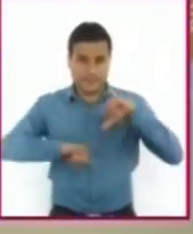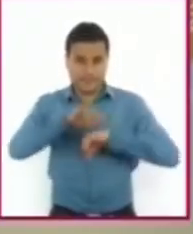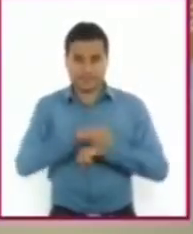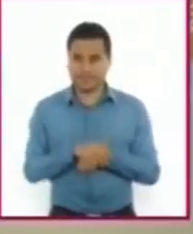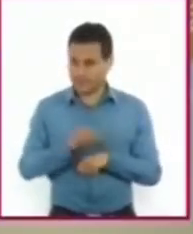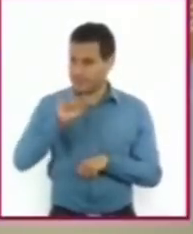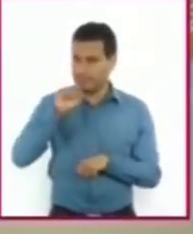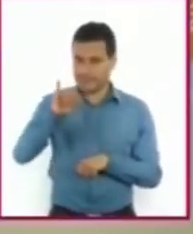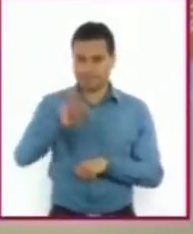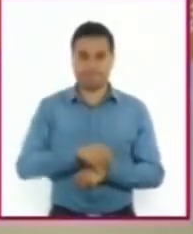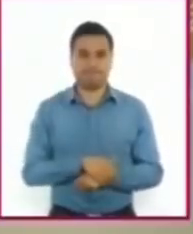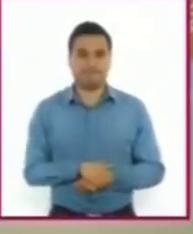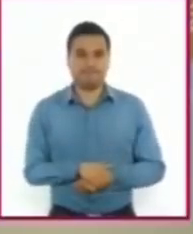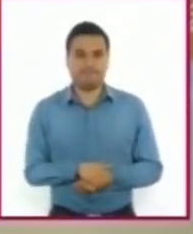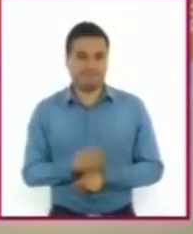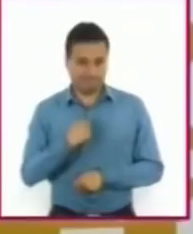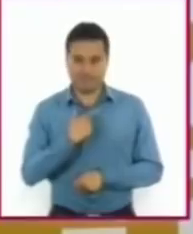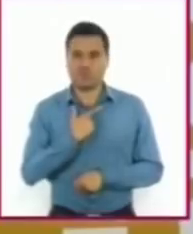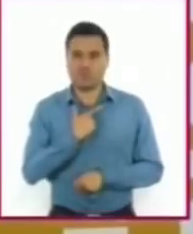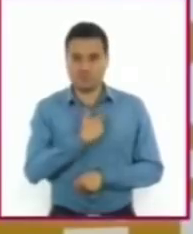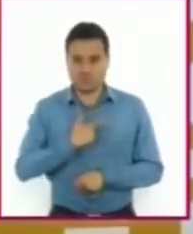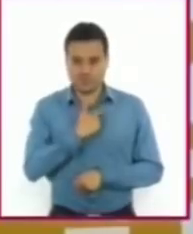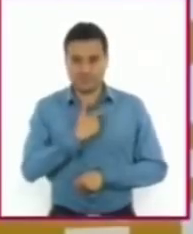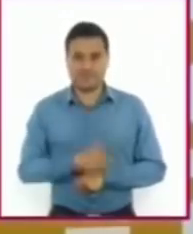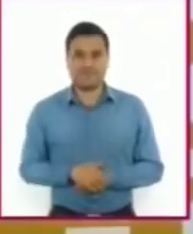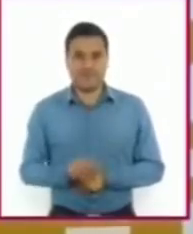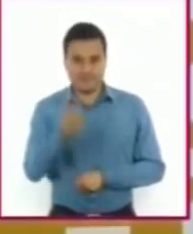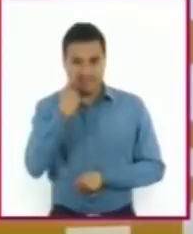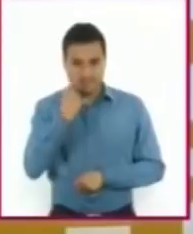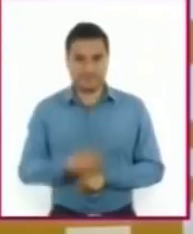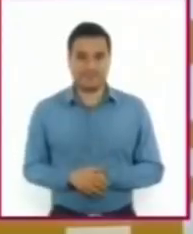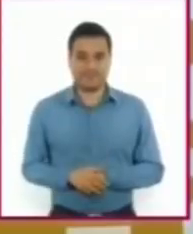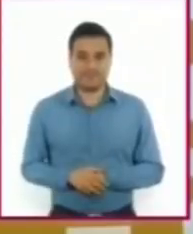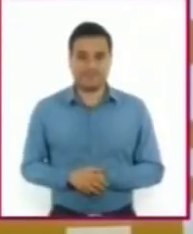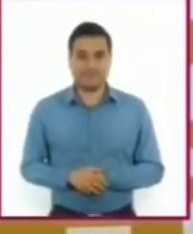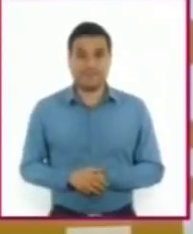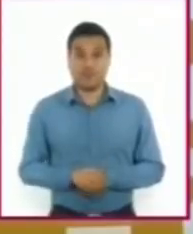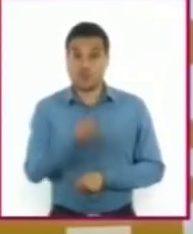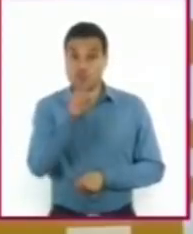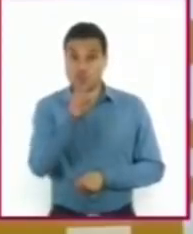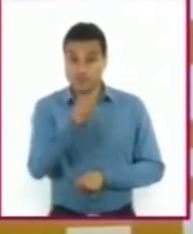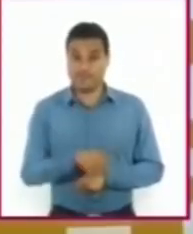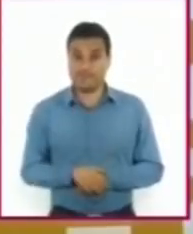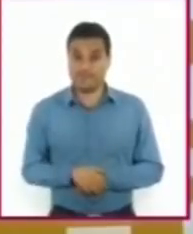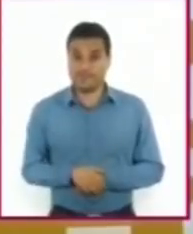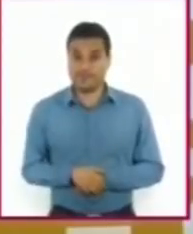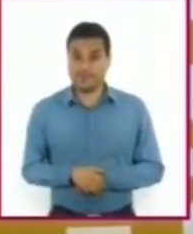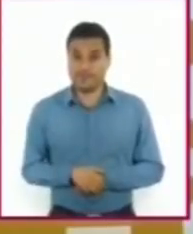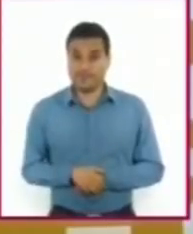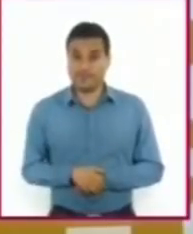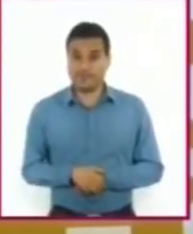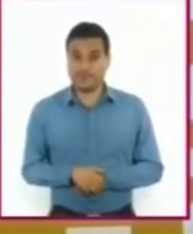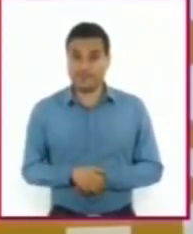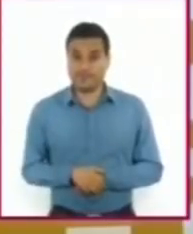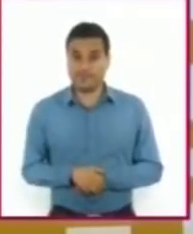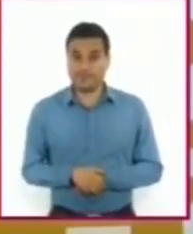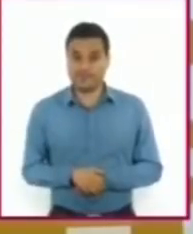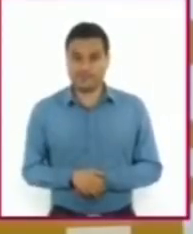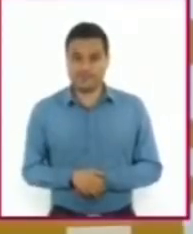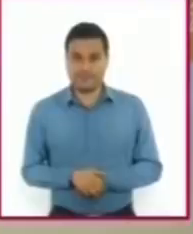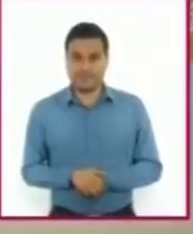Por supuesto, maestra. Encantado. Pega esta hoja, pero el único problema es que vas a usar un lápiz o la